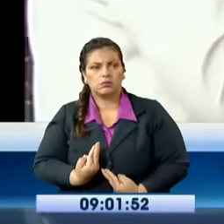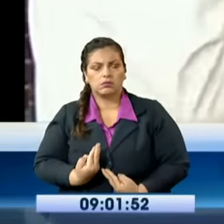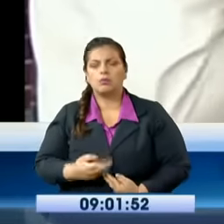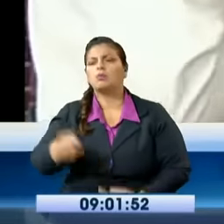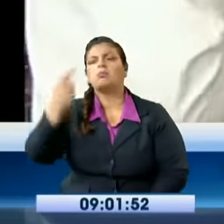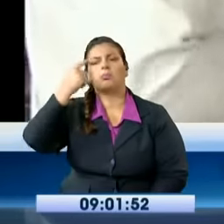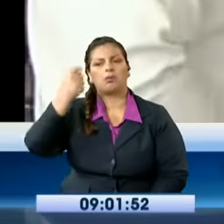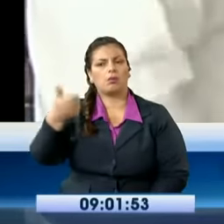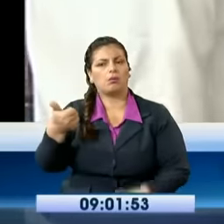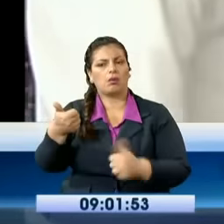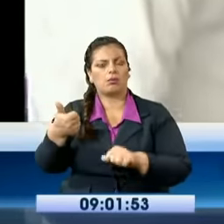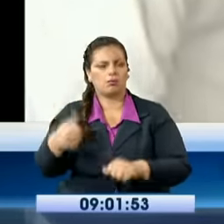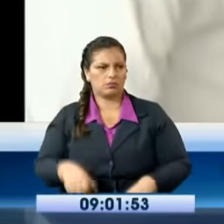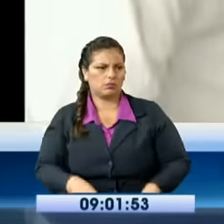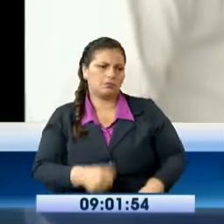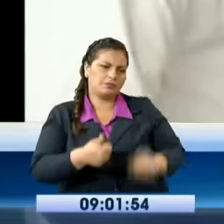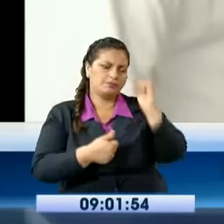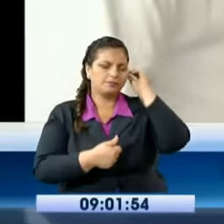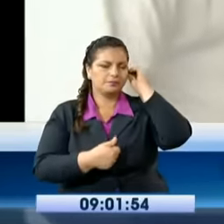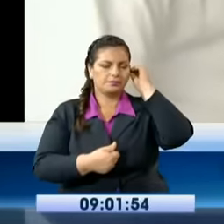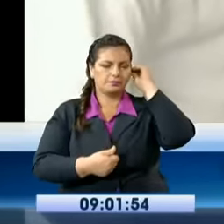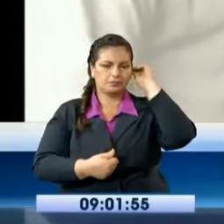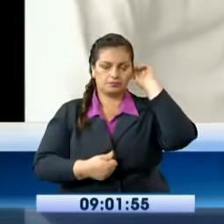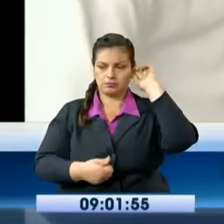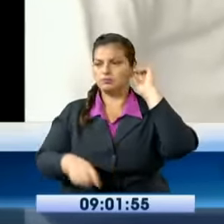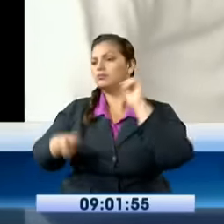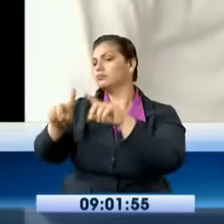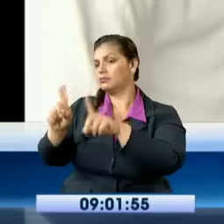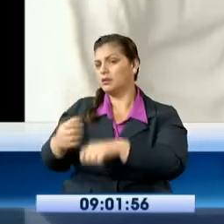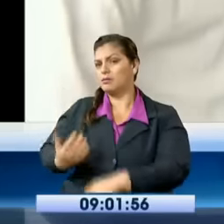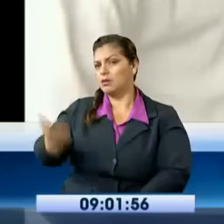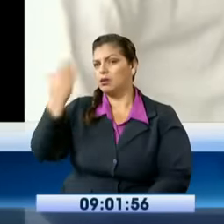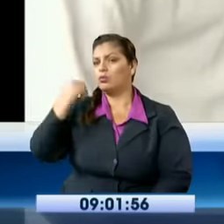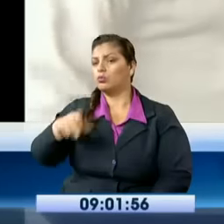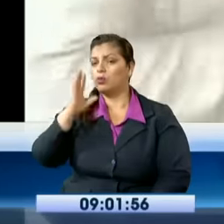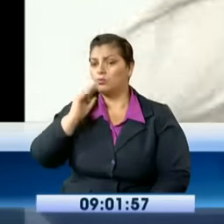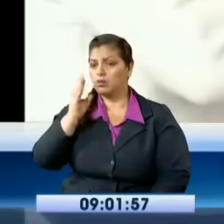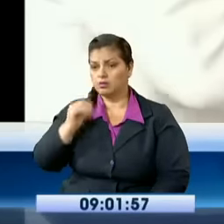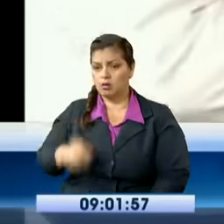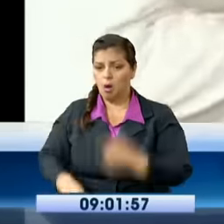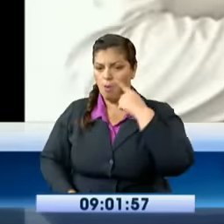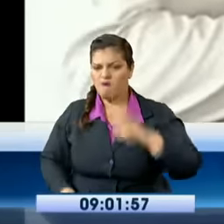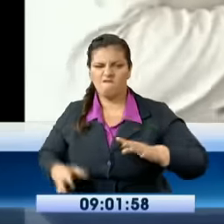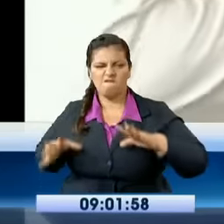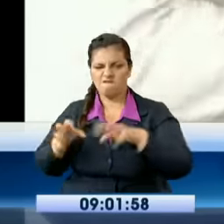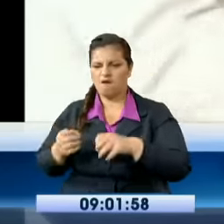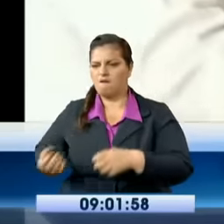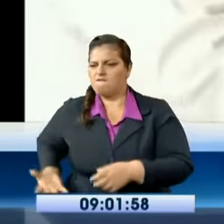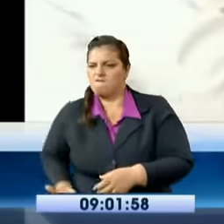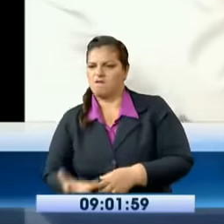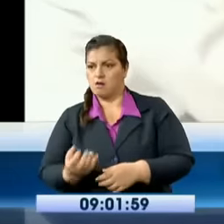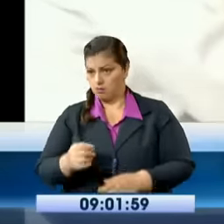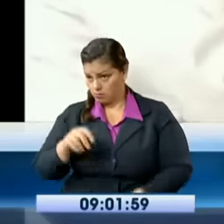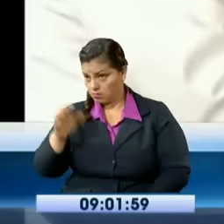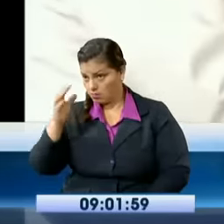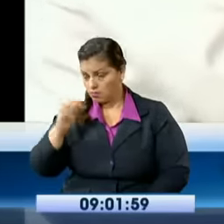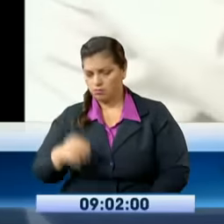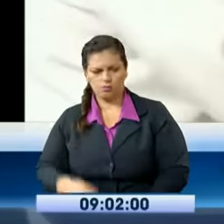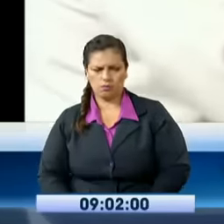visto? ¿Ha sido víctima? No he sido víctima, pero sí he escuchado y he visto. Si usted ve algo de esto, denúncielo. Aquí está el